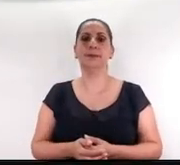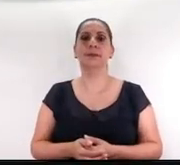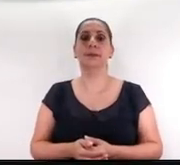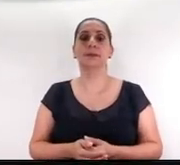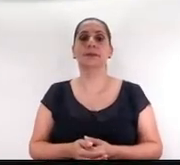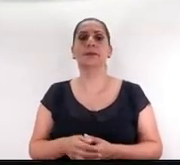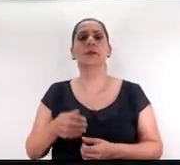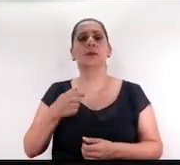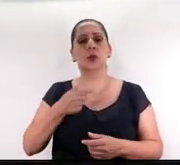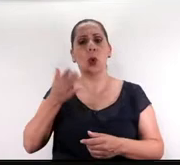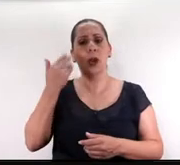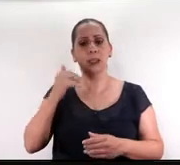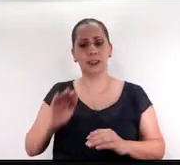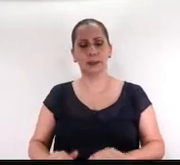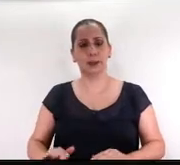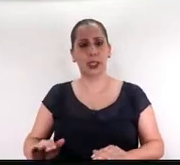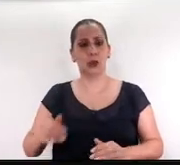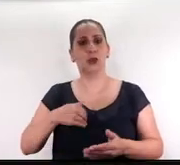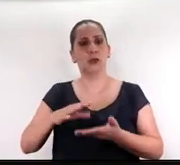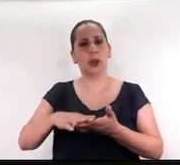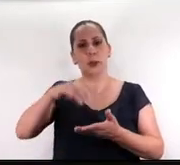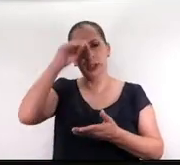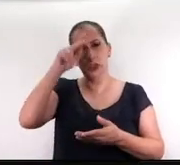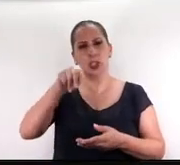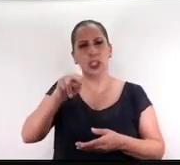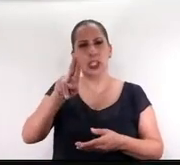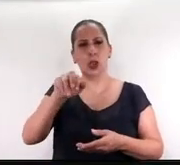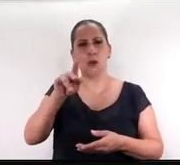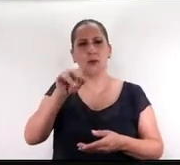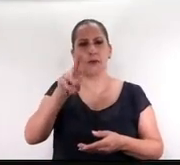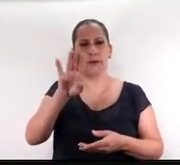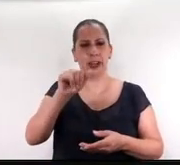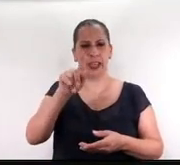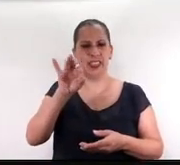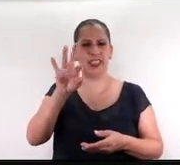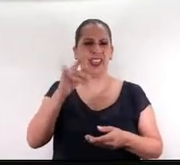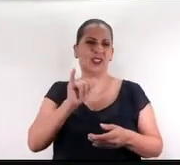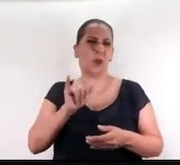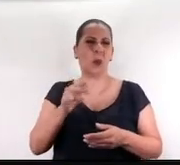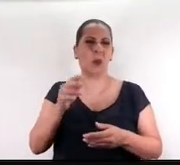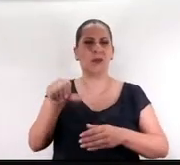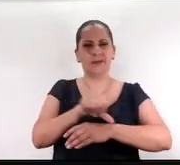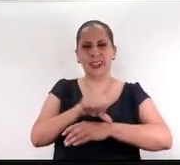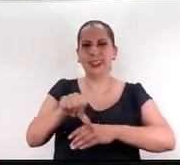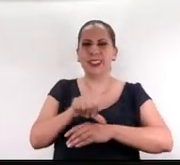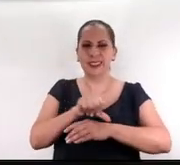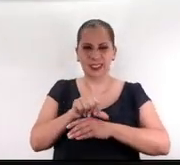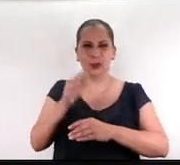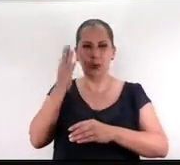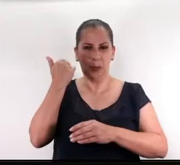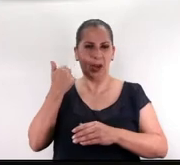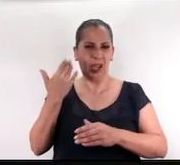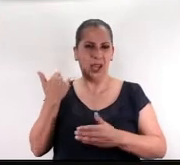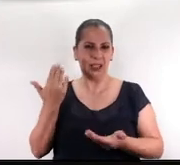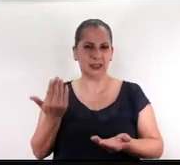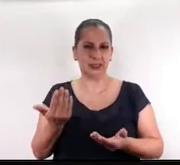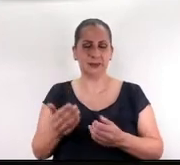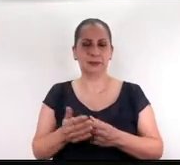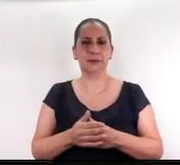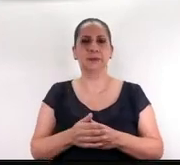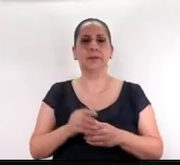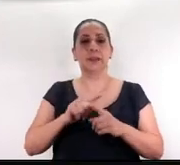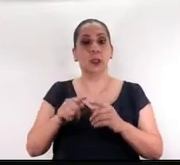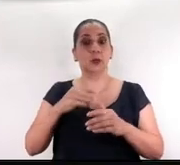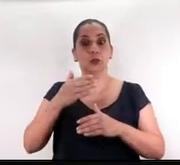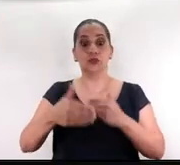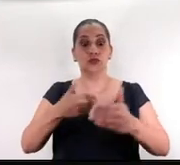Y entonces de niño me fui aprendiendo el Neufeld, que era como un vademécum de la arquitectura en ese entonces, y durante